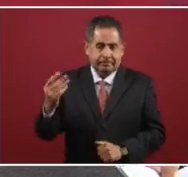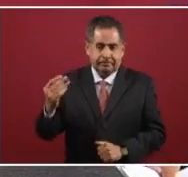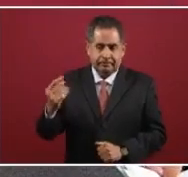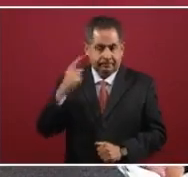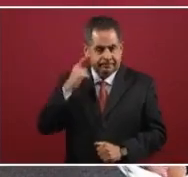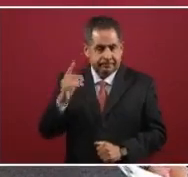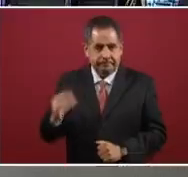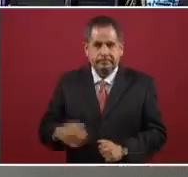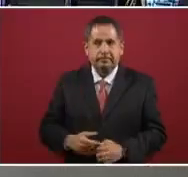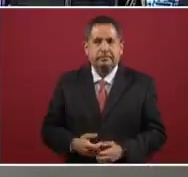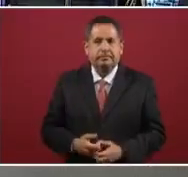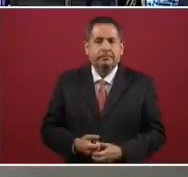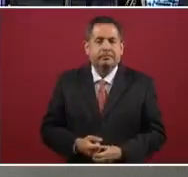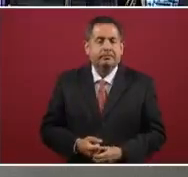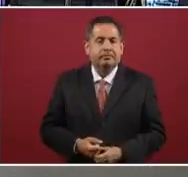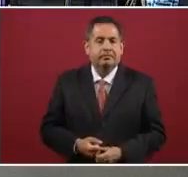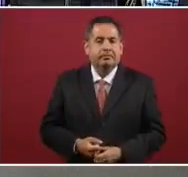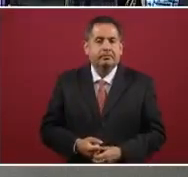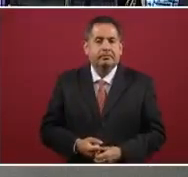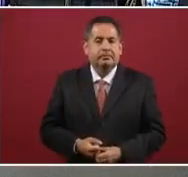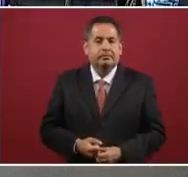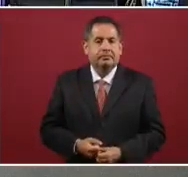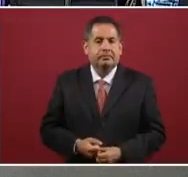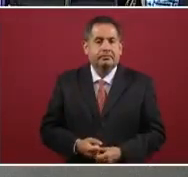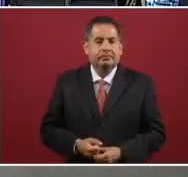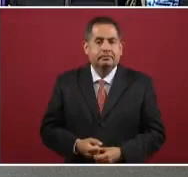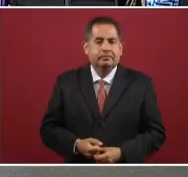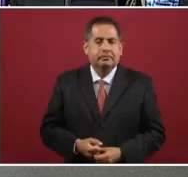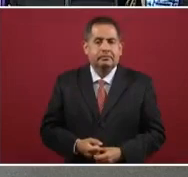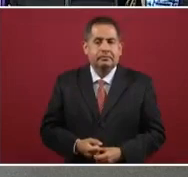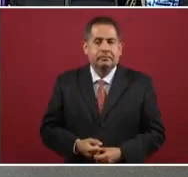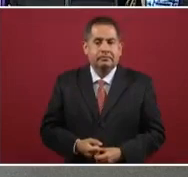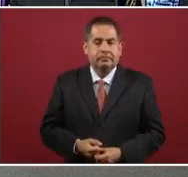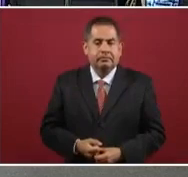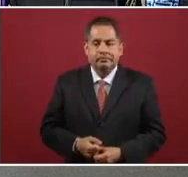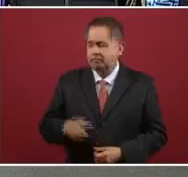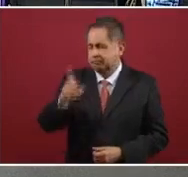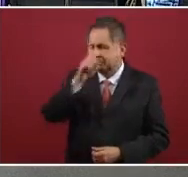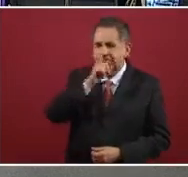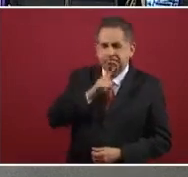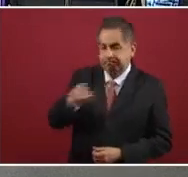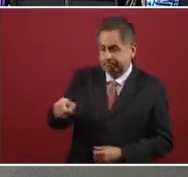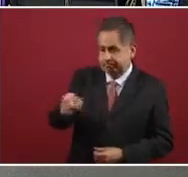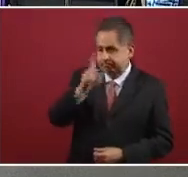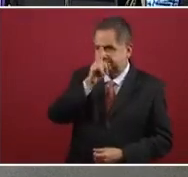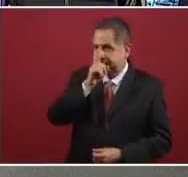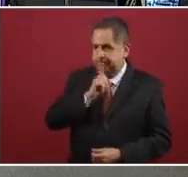un contrato con Televisa para que saliera por 1,000,000,000 pesos? No es cierto.